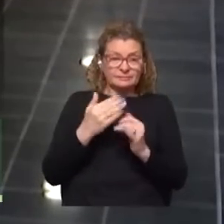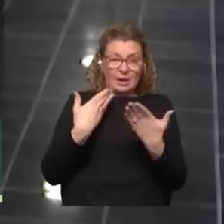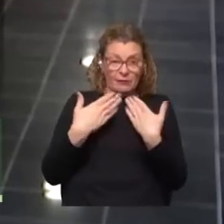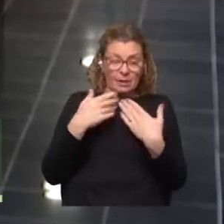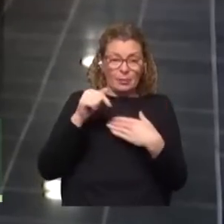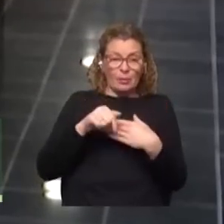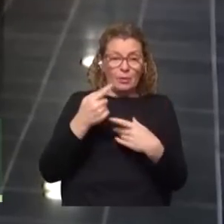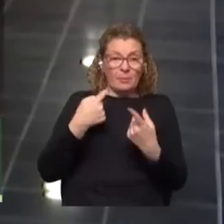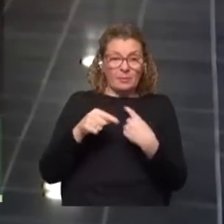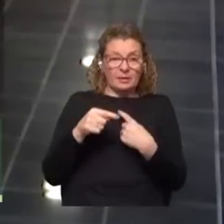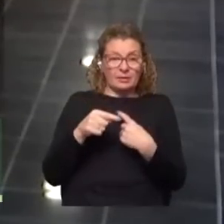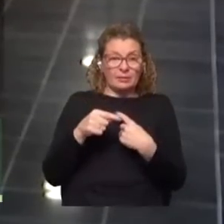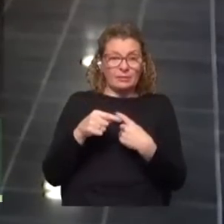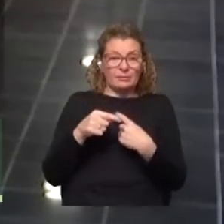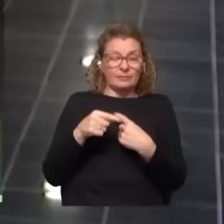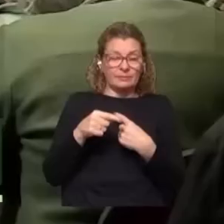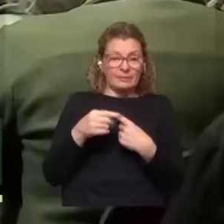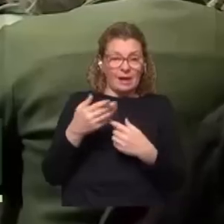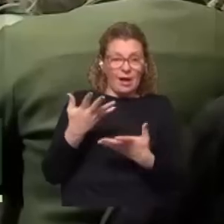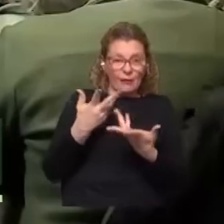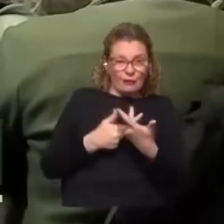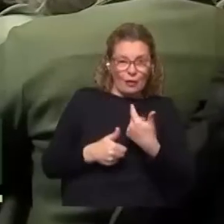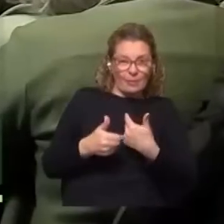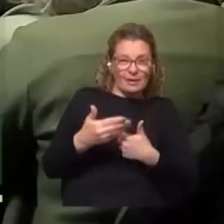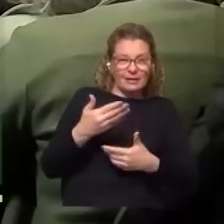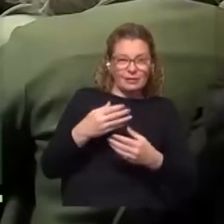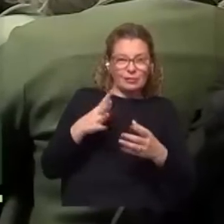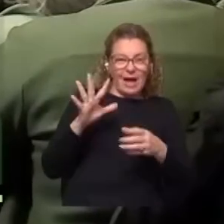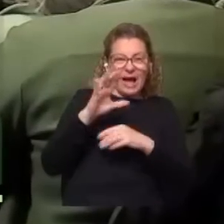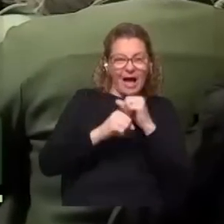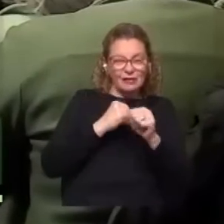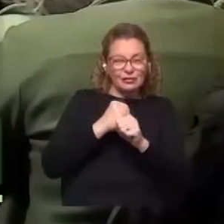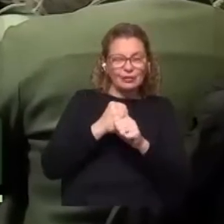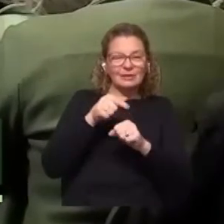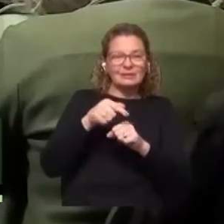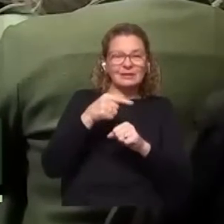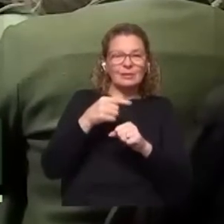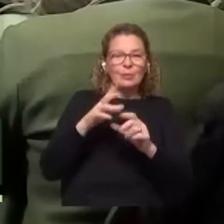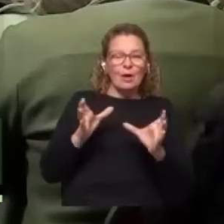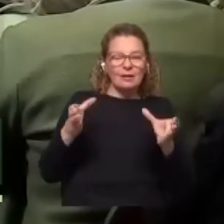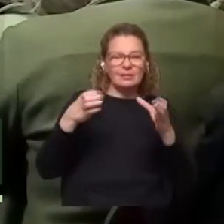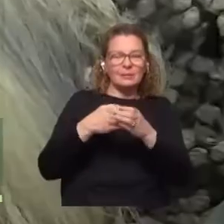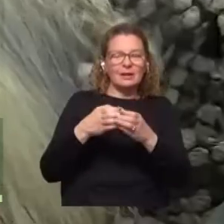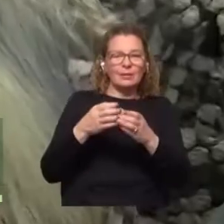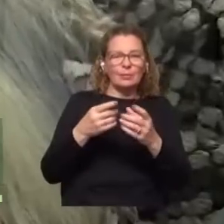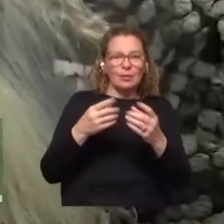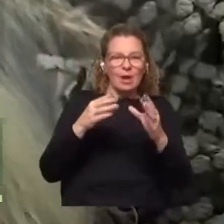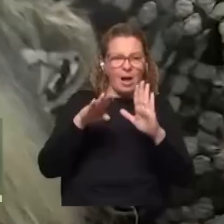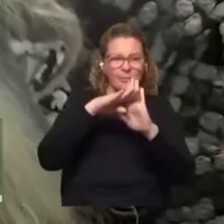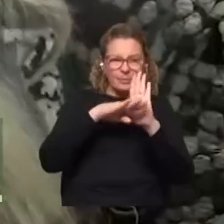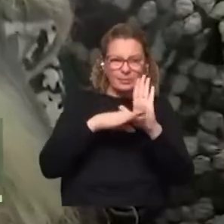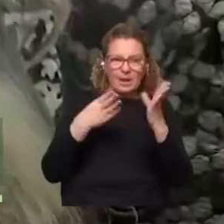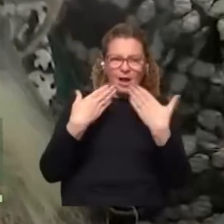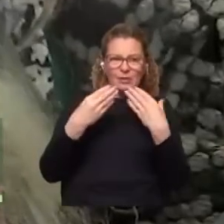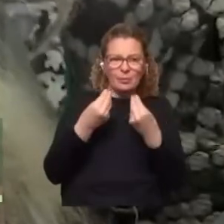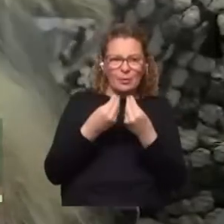traten hoy pero la dinámica que ha habido durante todos los años con respecto a las asambleas es que tocamos todos los temas